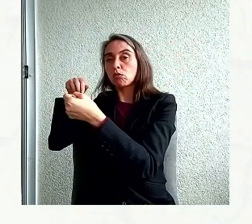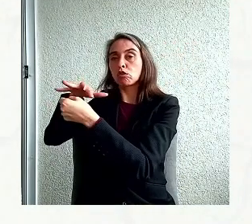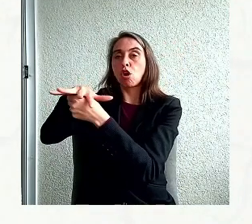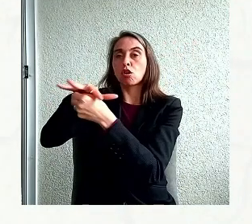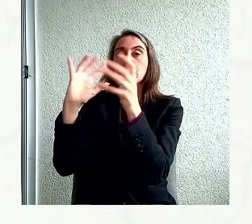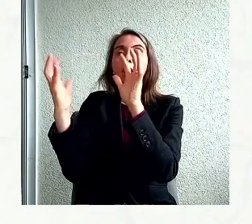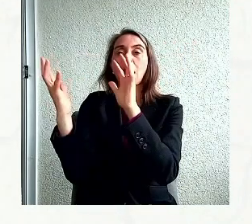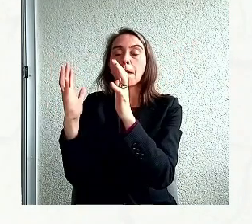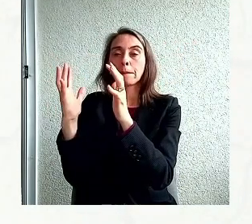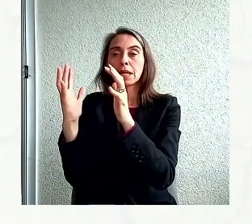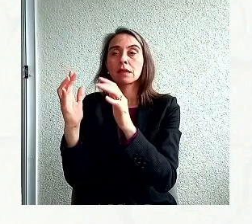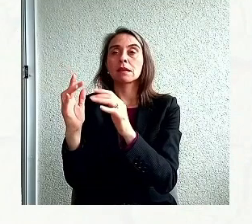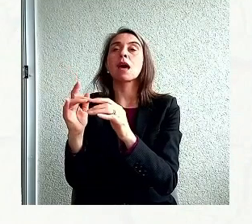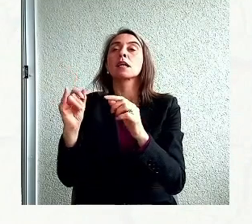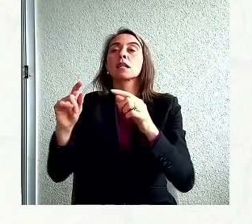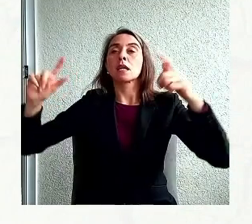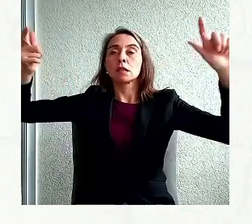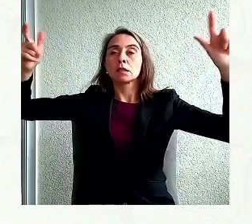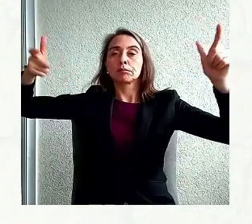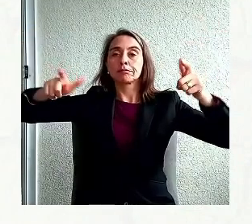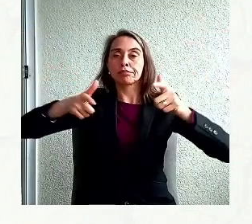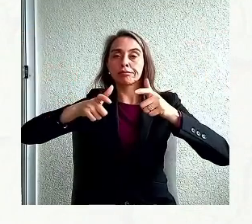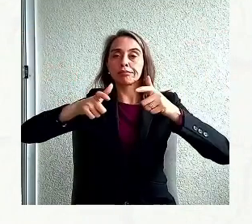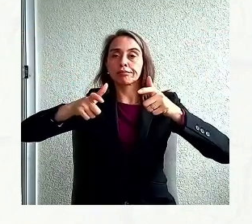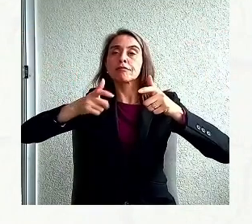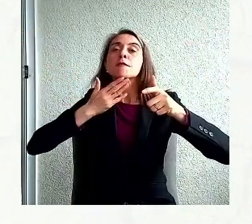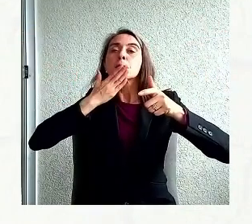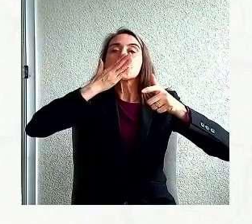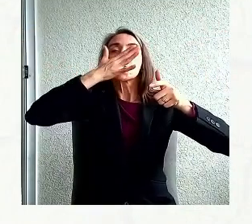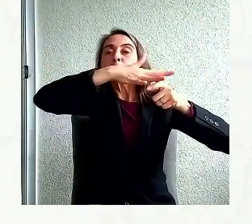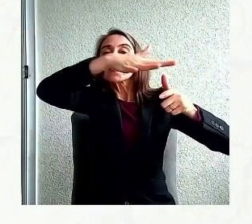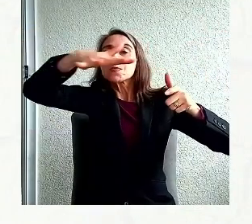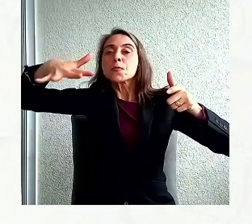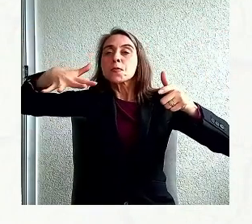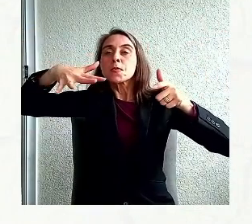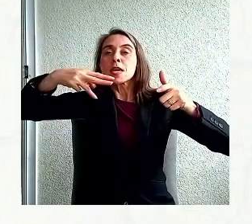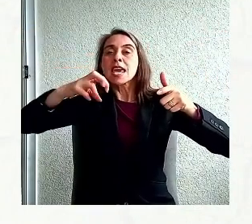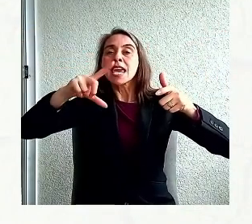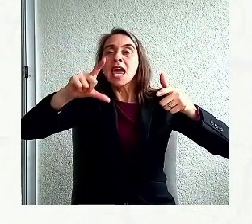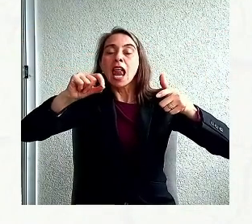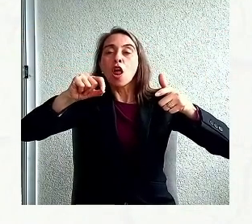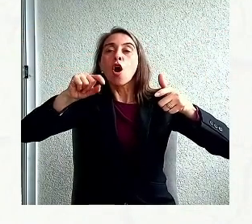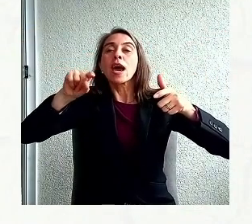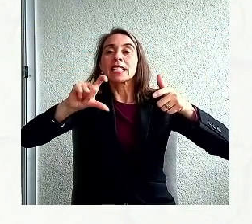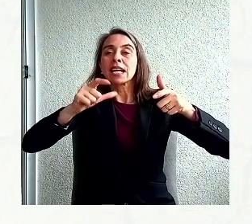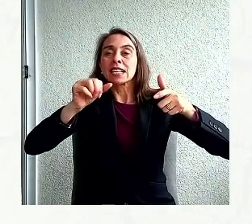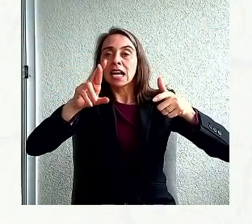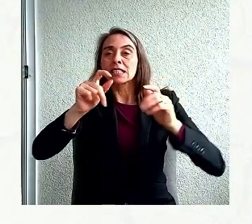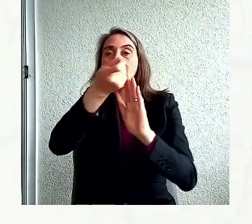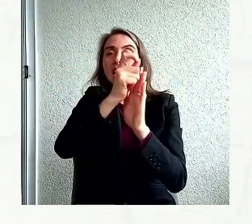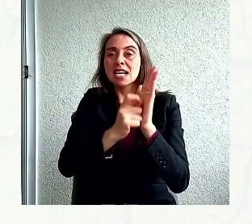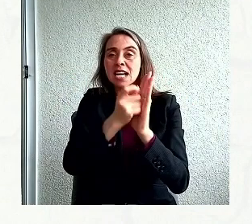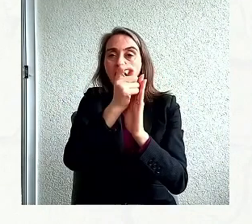de que el impacto de la minería sería del orden del 82% como responsabilidad de la pérdida del área del glaciar Olivares Alfa, y la diferencia